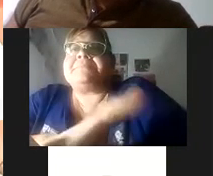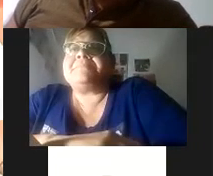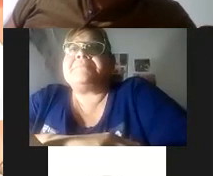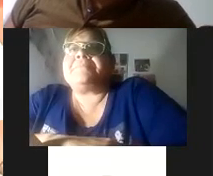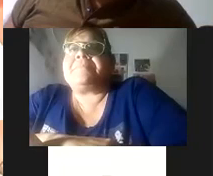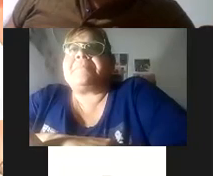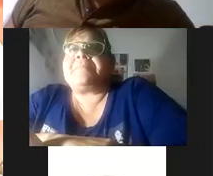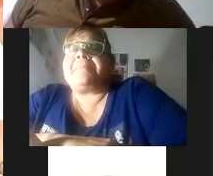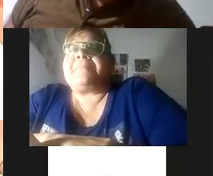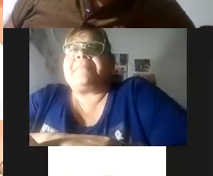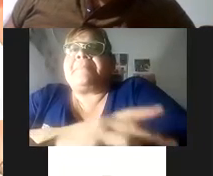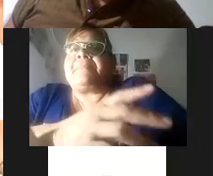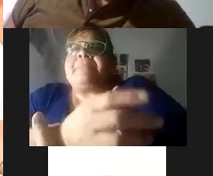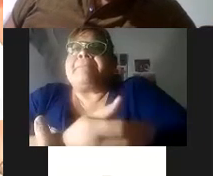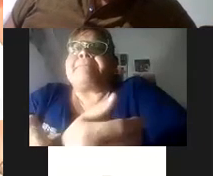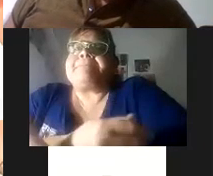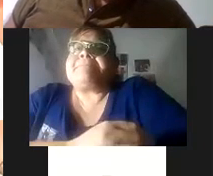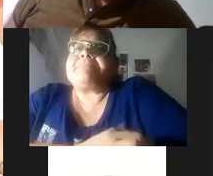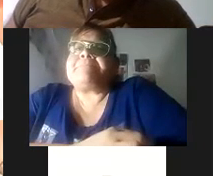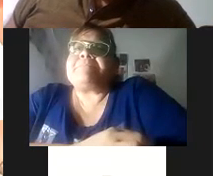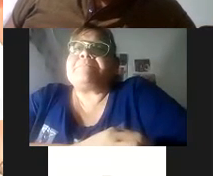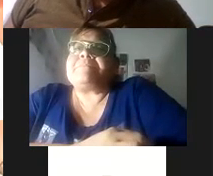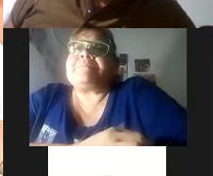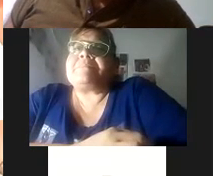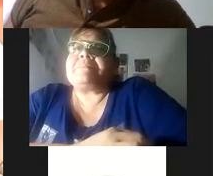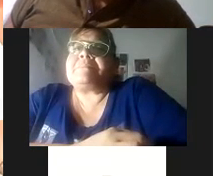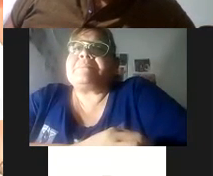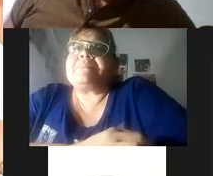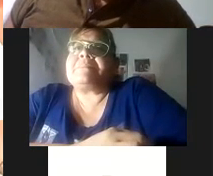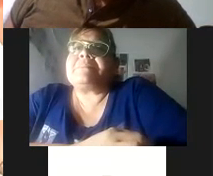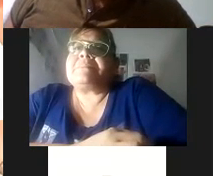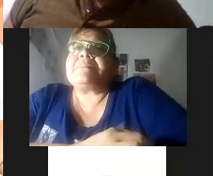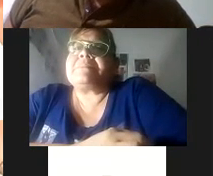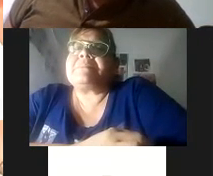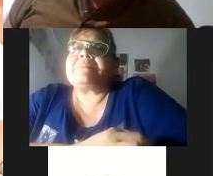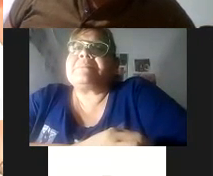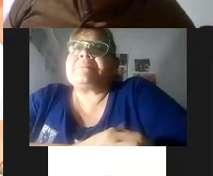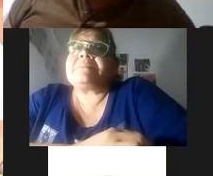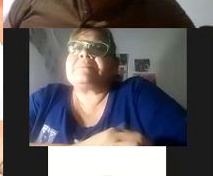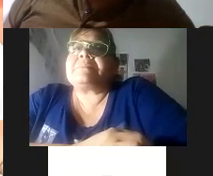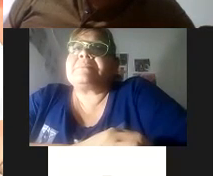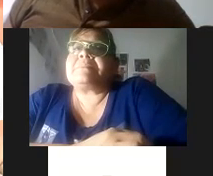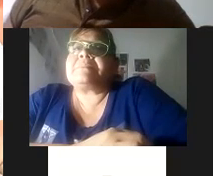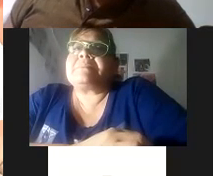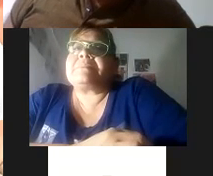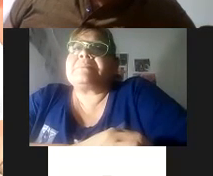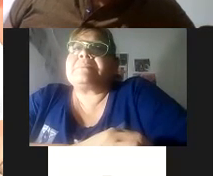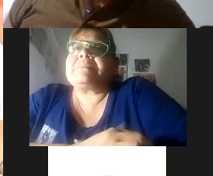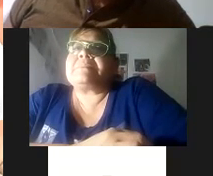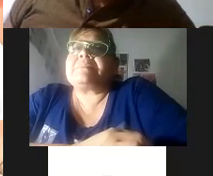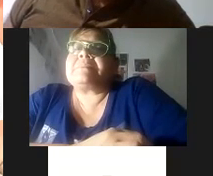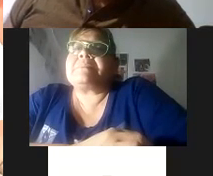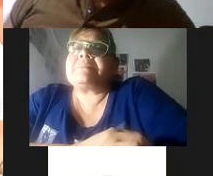o menos. No es tan, ¿viste? Pero sí son, es un tejido muy lábil, ¿viste? Y